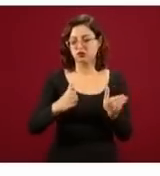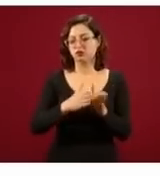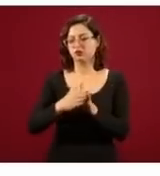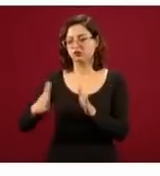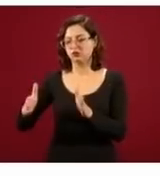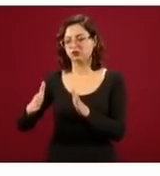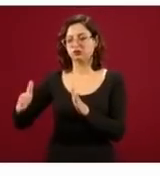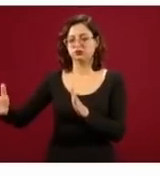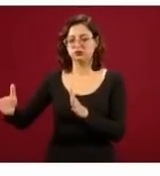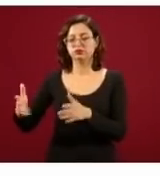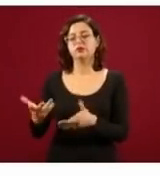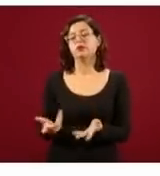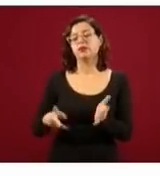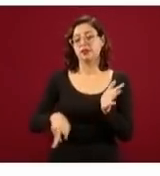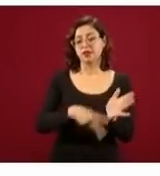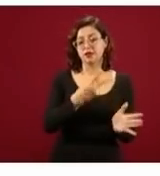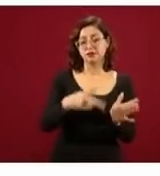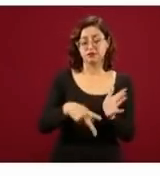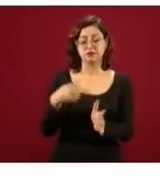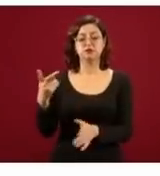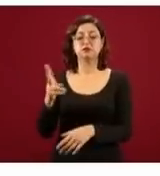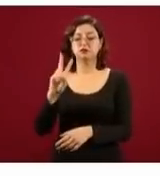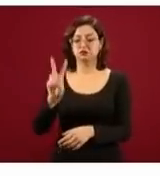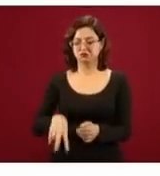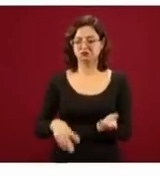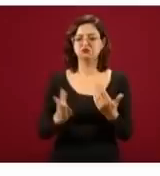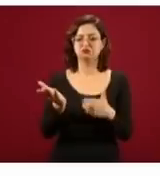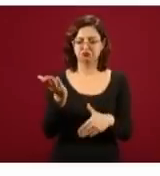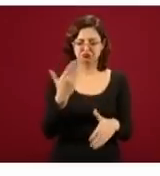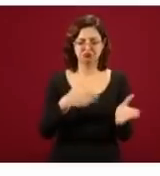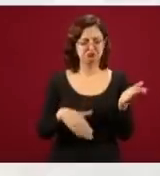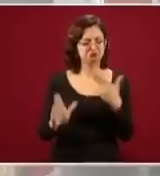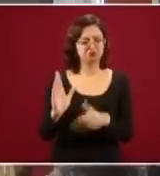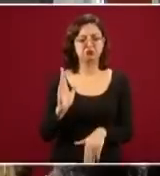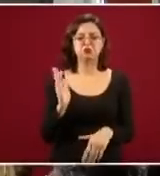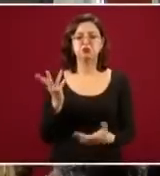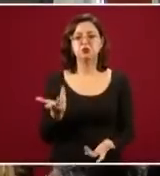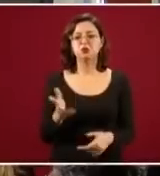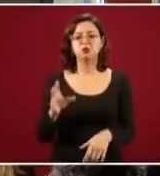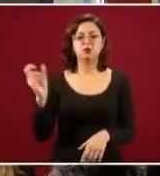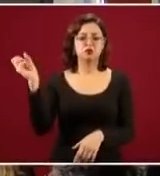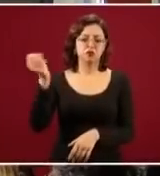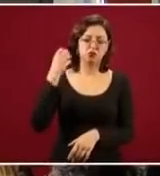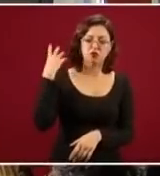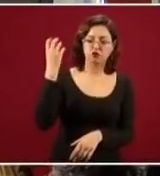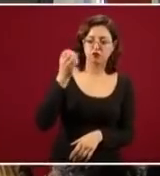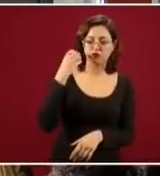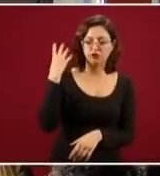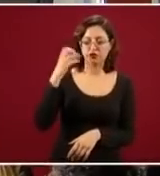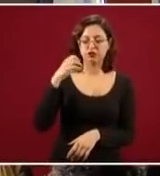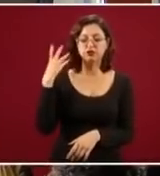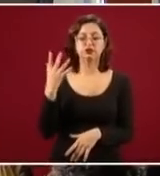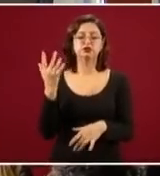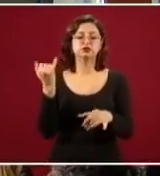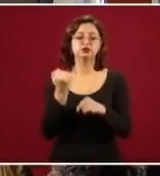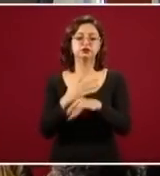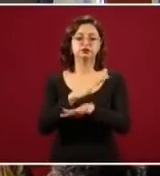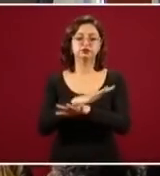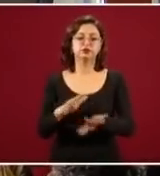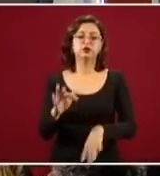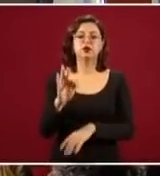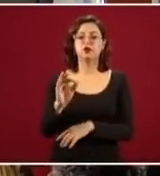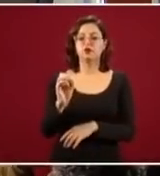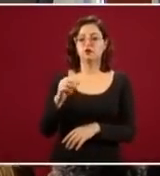esta. La siguiente, la mejor. El éxito que tuvo el taller informativo que realizamos en las oficinas de